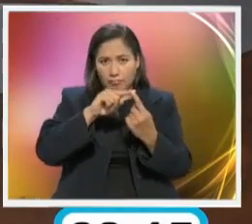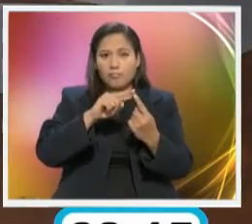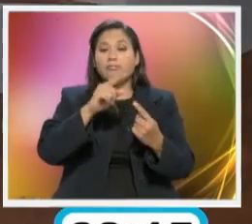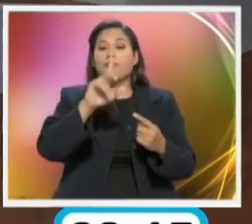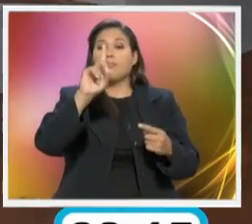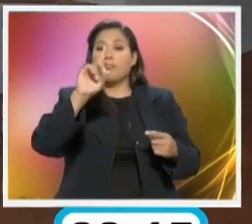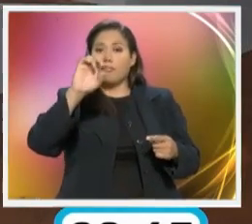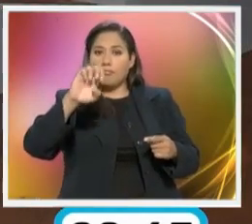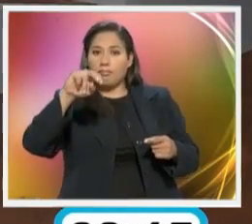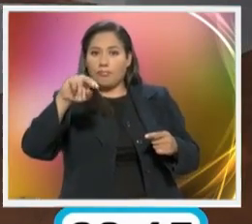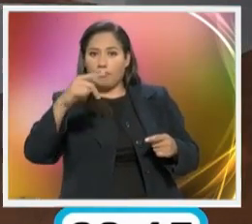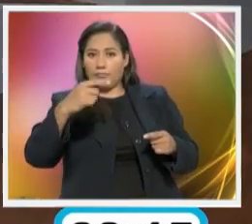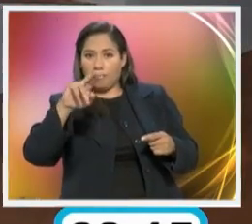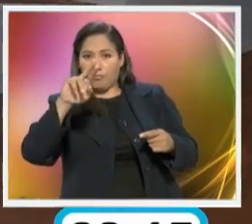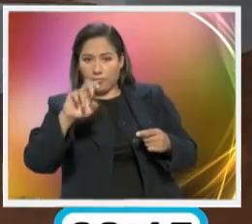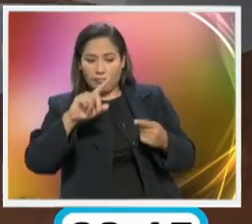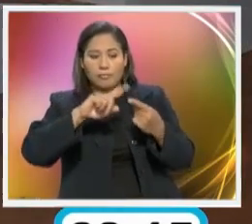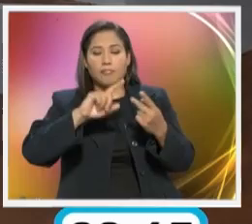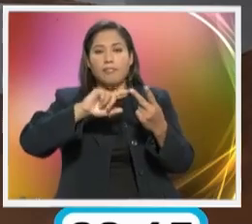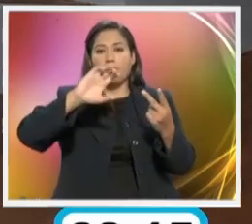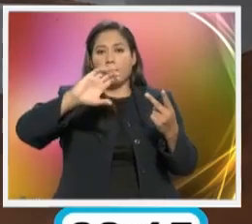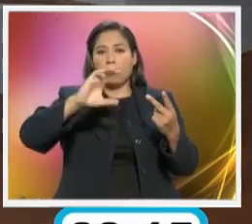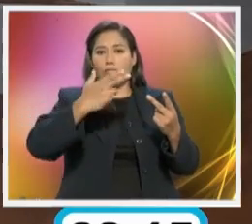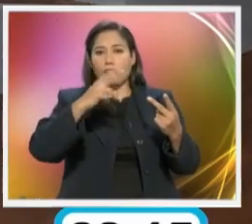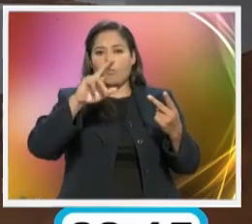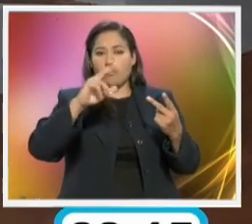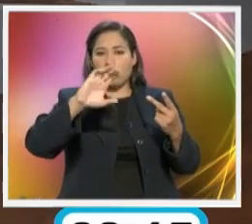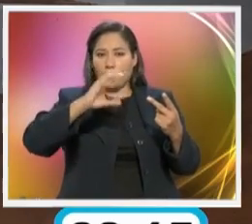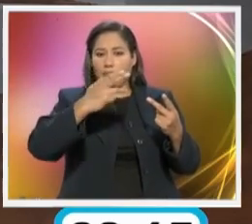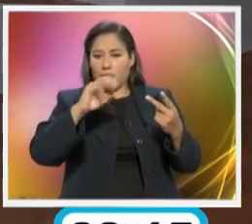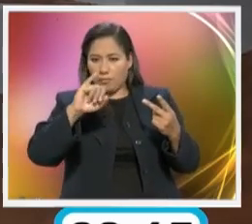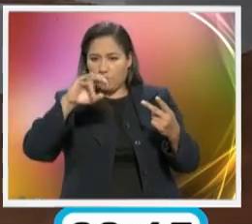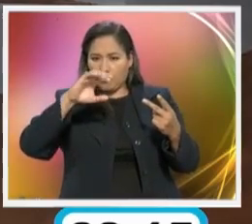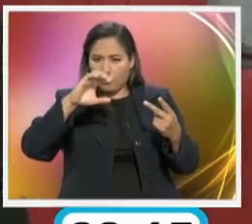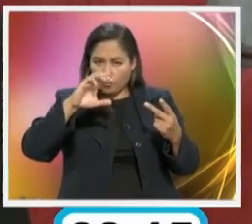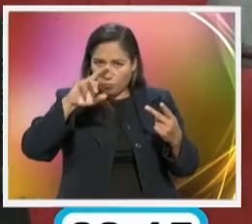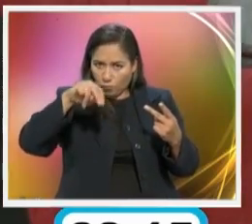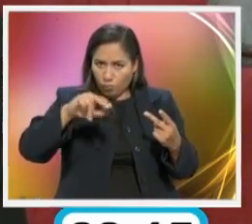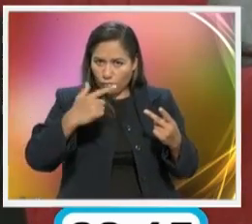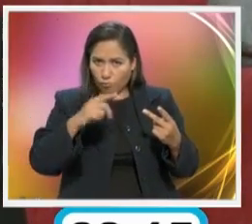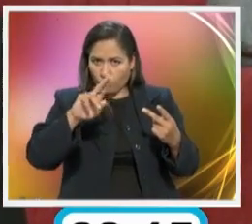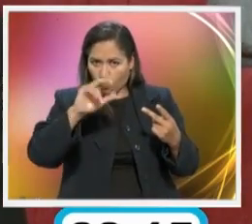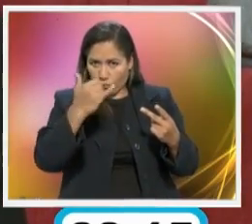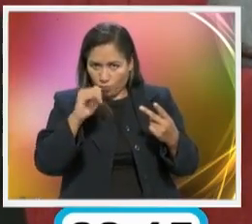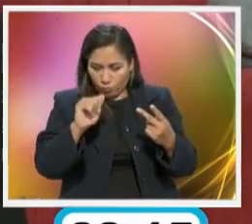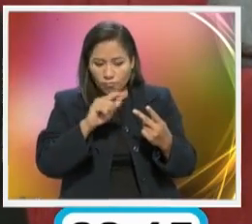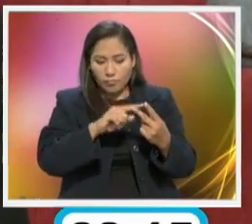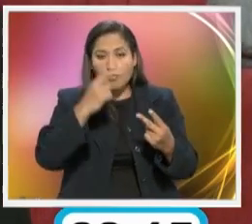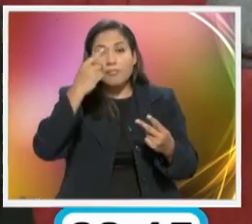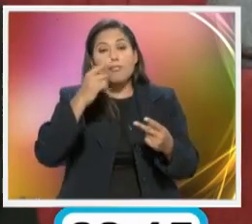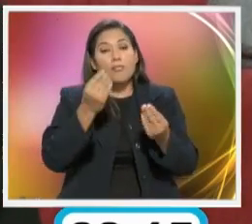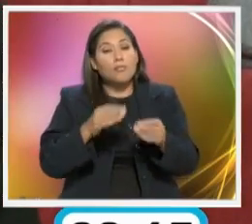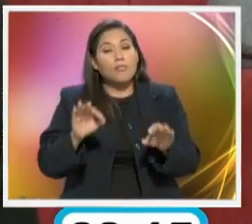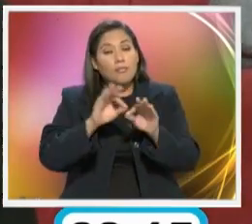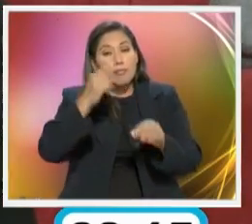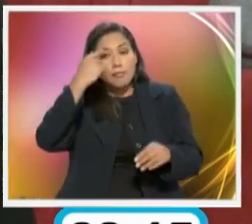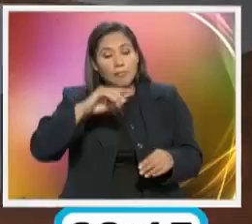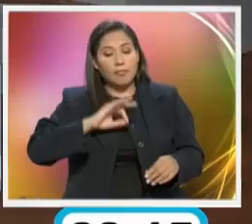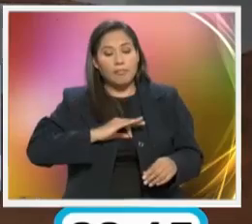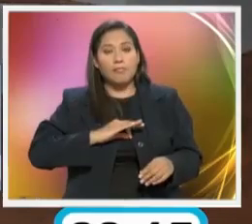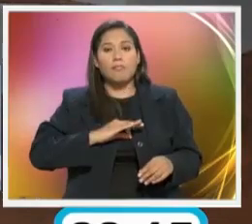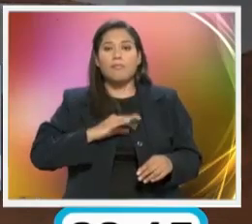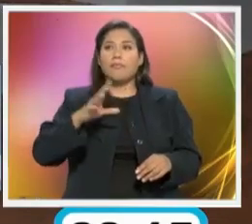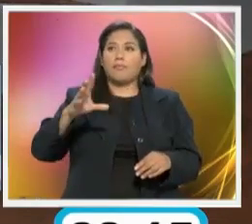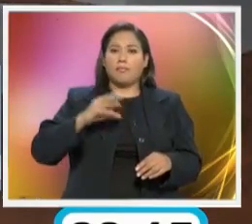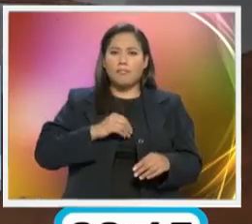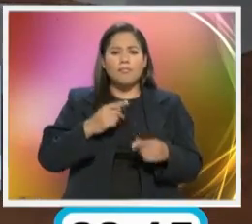dengue. Es un vector importante para infecciones de tipo viral. ¿Y cuál es la diferencia de esos que